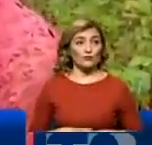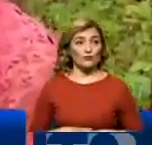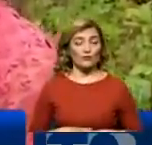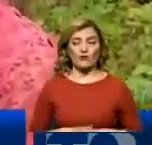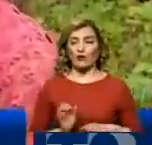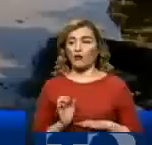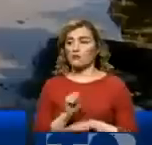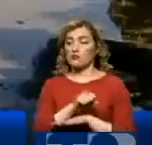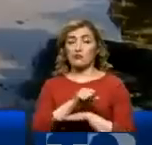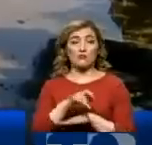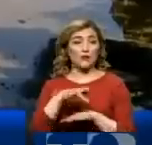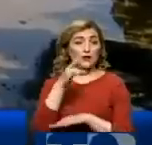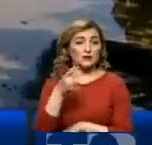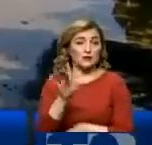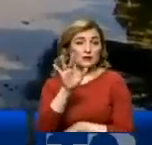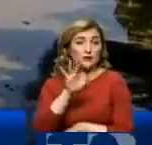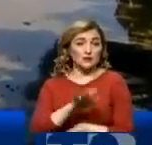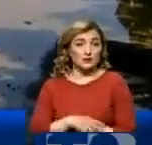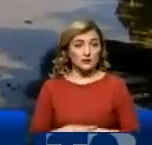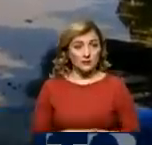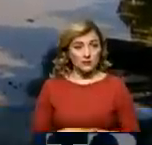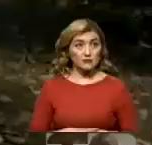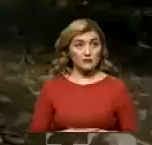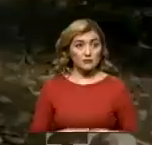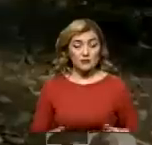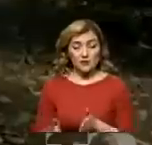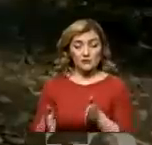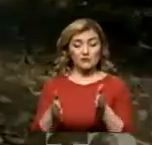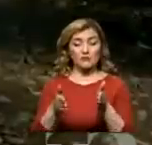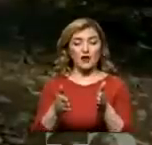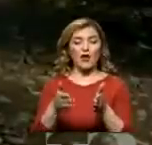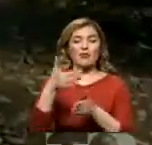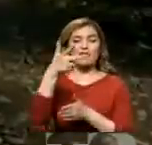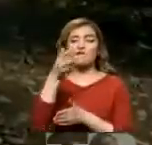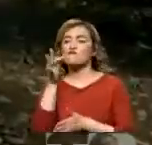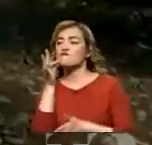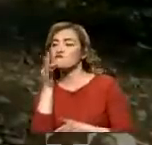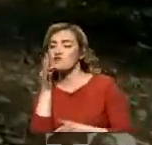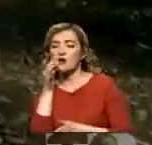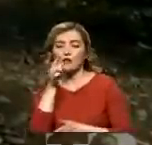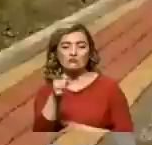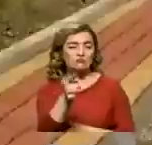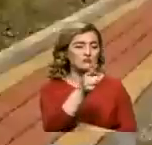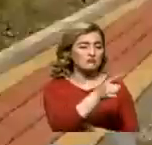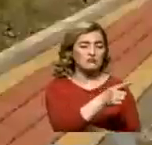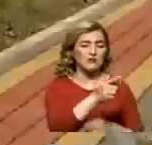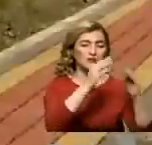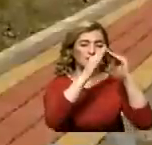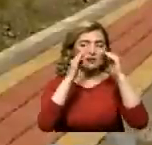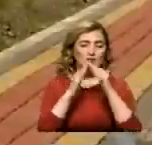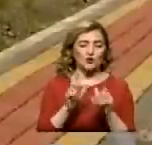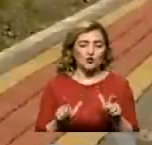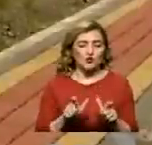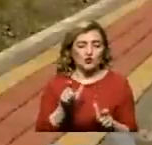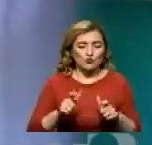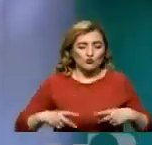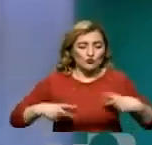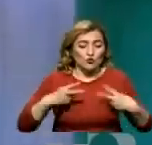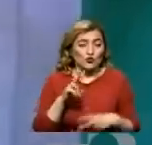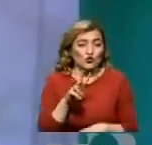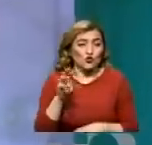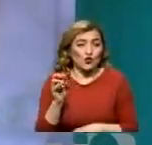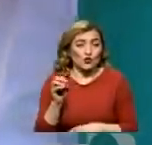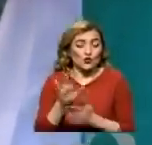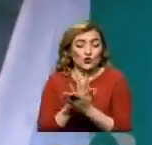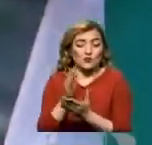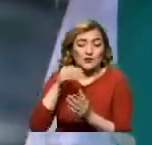abandonado totalmente. Por un camino lastrado se llega a 3 haciendas, un caserío de 200 habitantes. En la escuela del lugar se educan